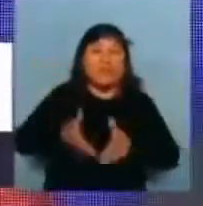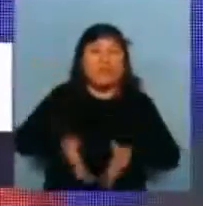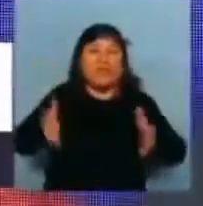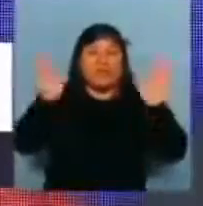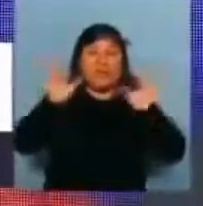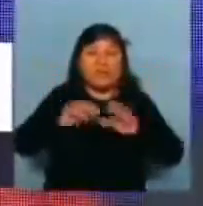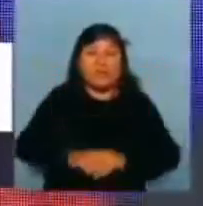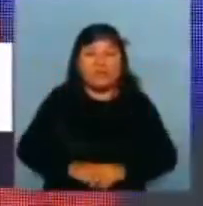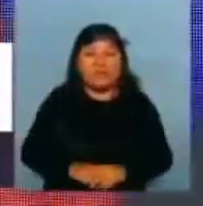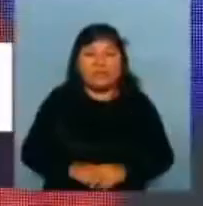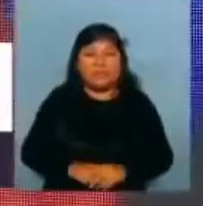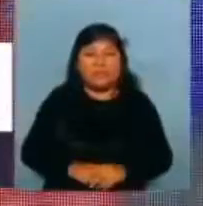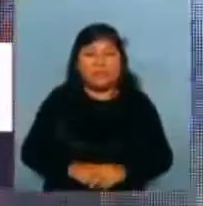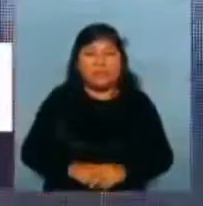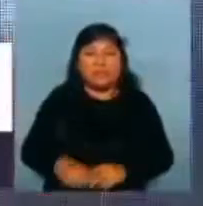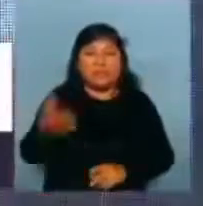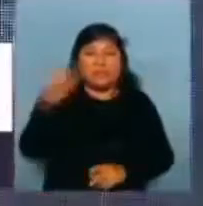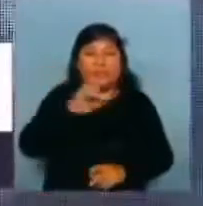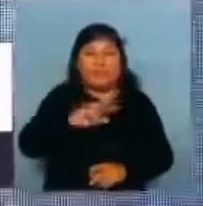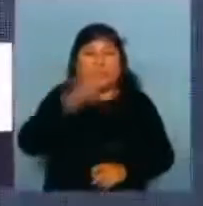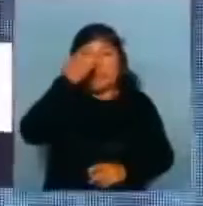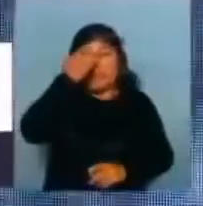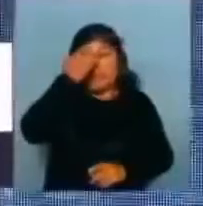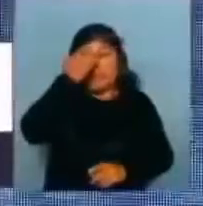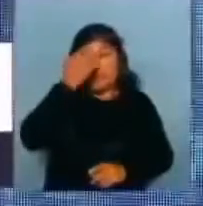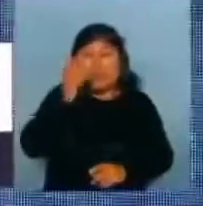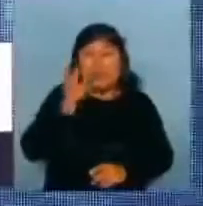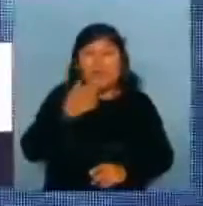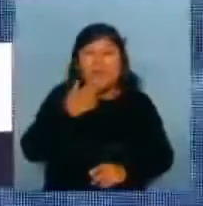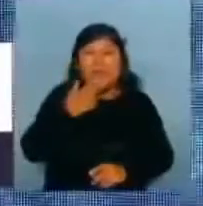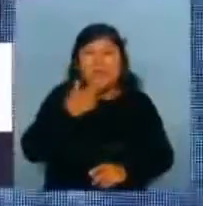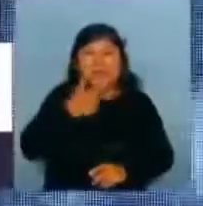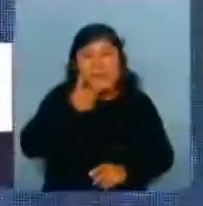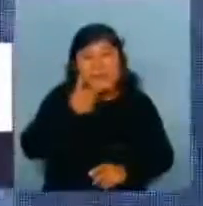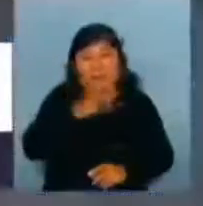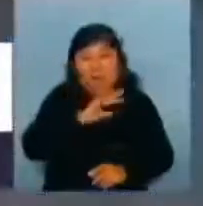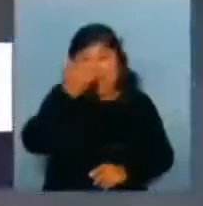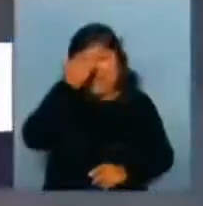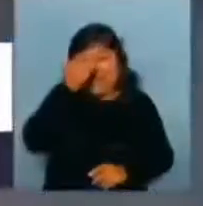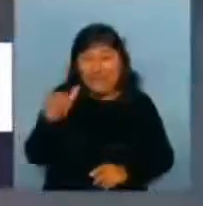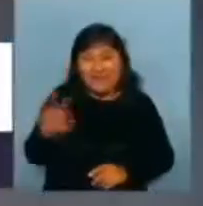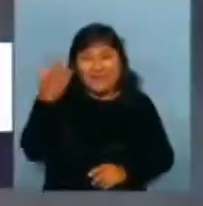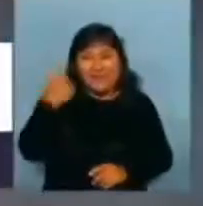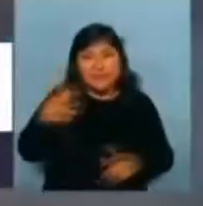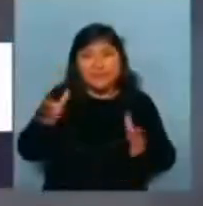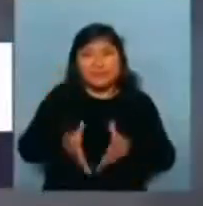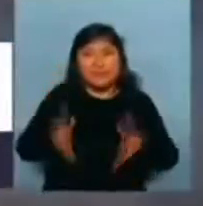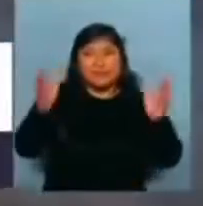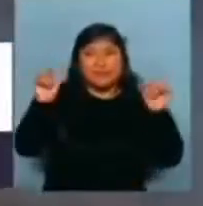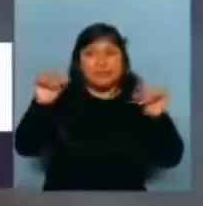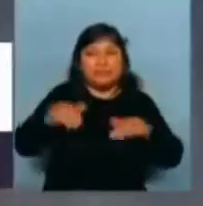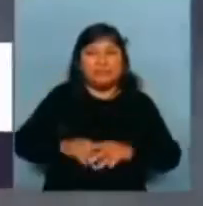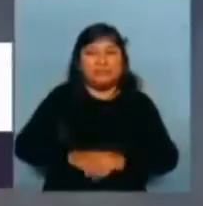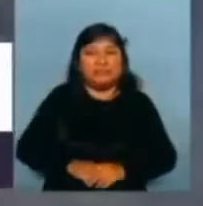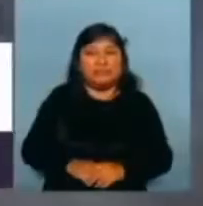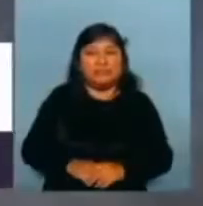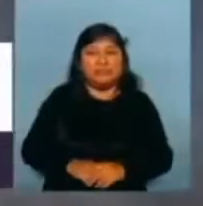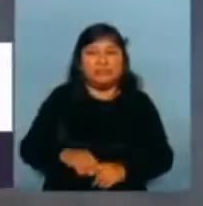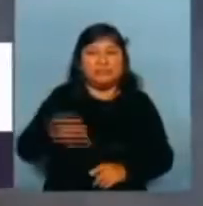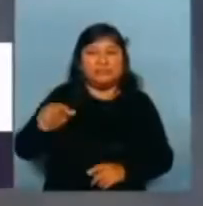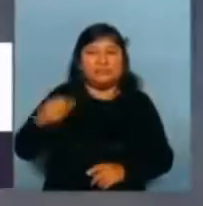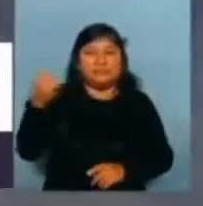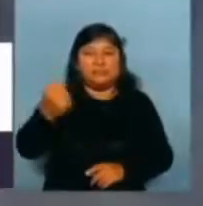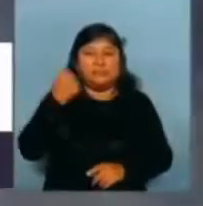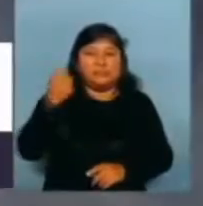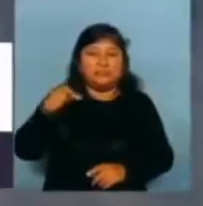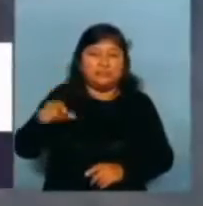claro. En aquel 2015, 11 sí. de septiembre de 2015. Como para olvidarse de esa fecha. No, fue algo muy importante